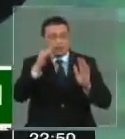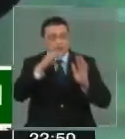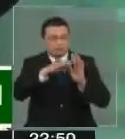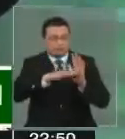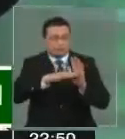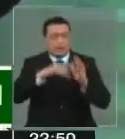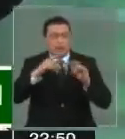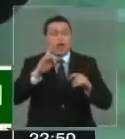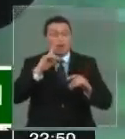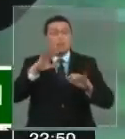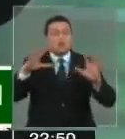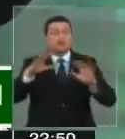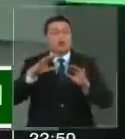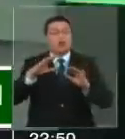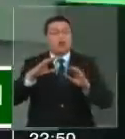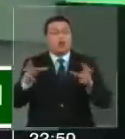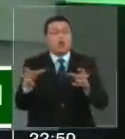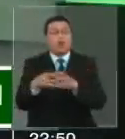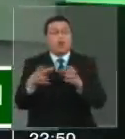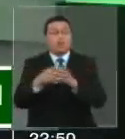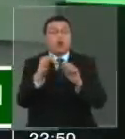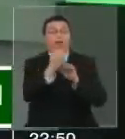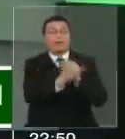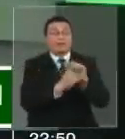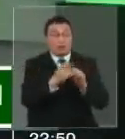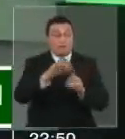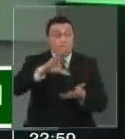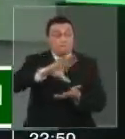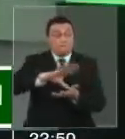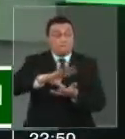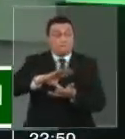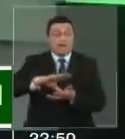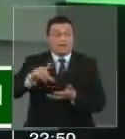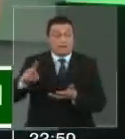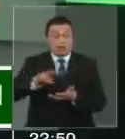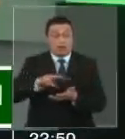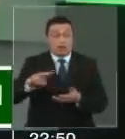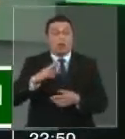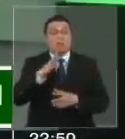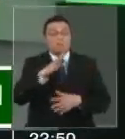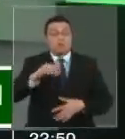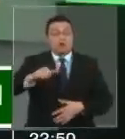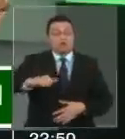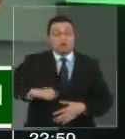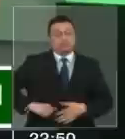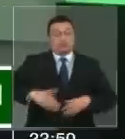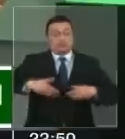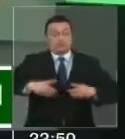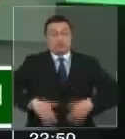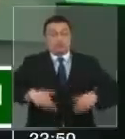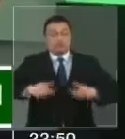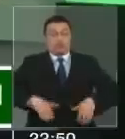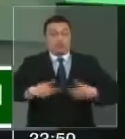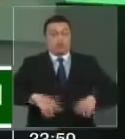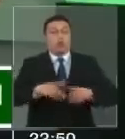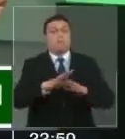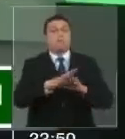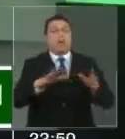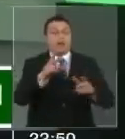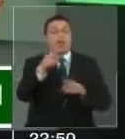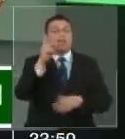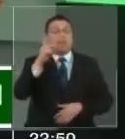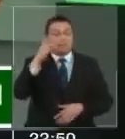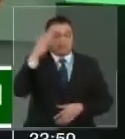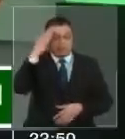varios organismos internacionales, es uno de los países con más esterilizaciones inconsultas a mujeres con